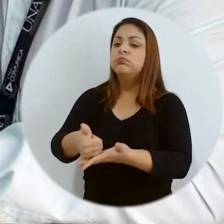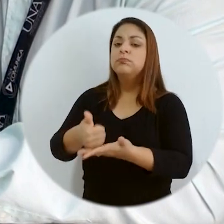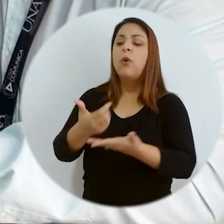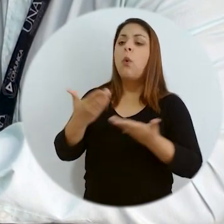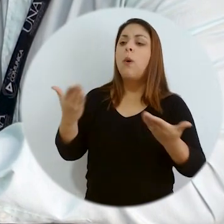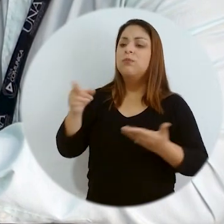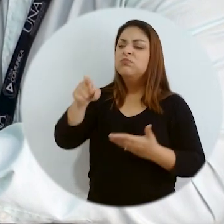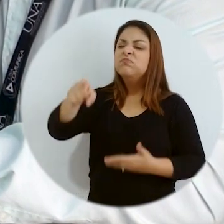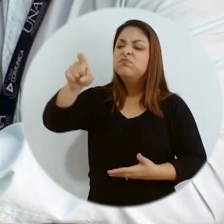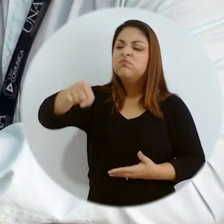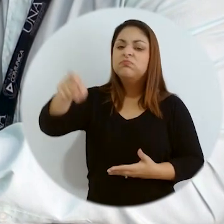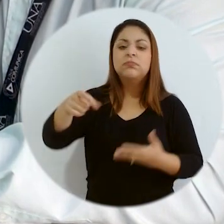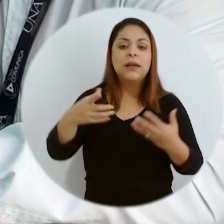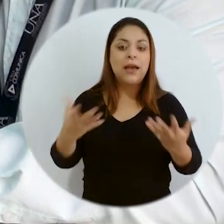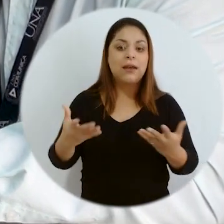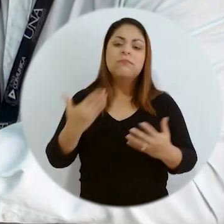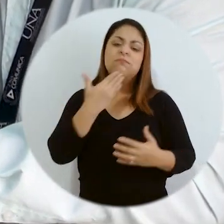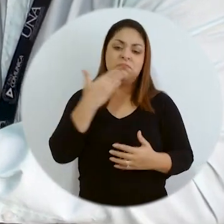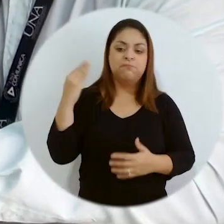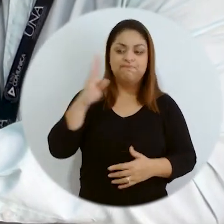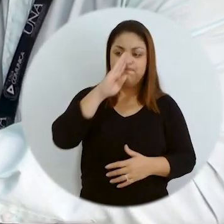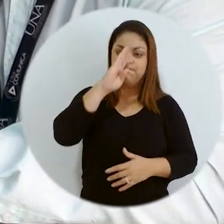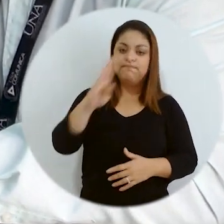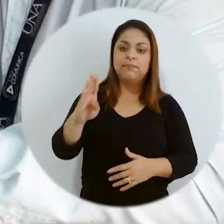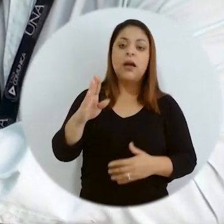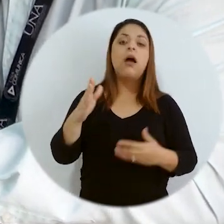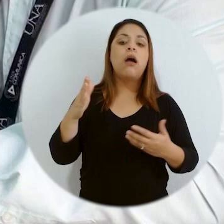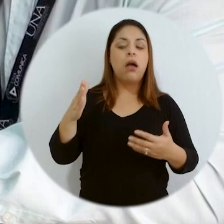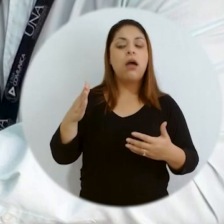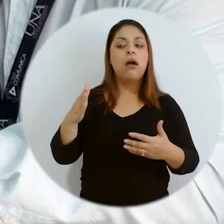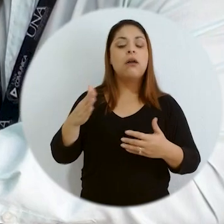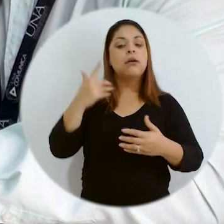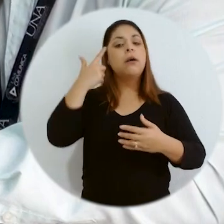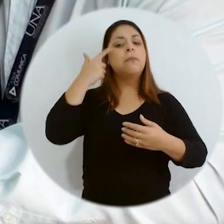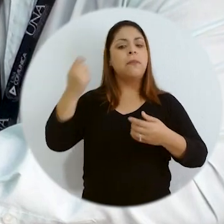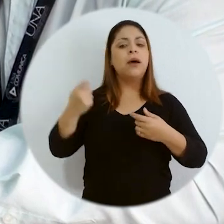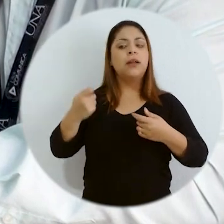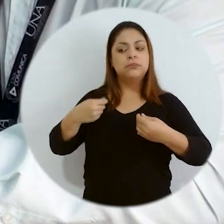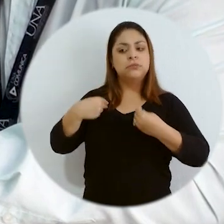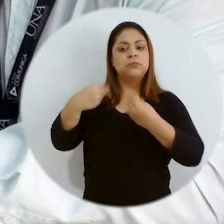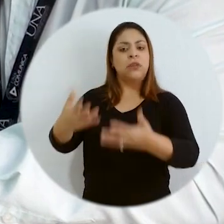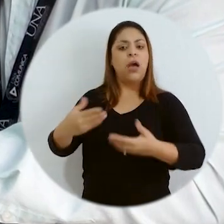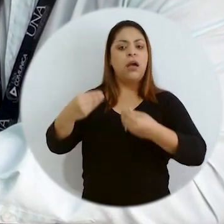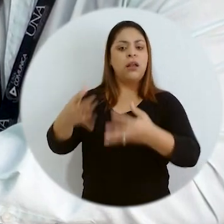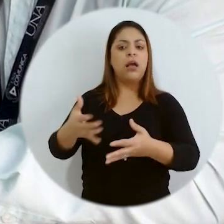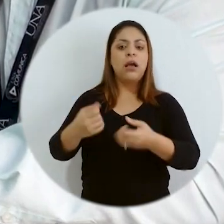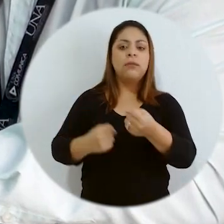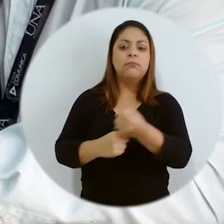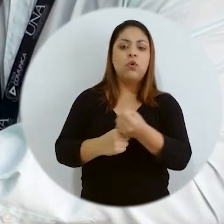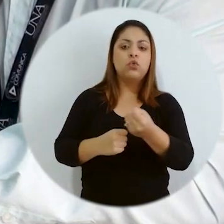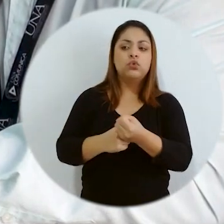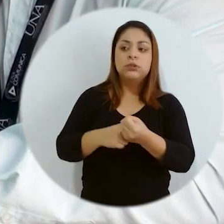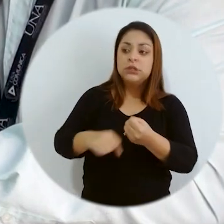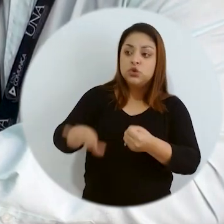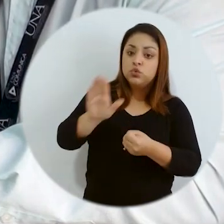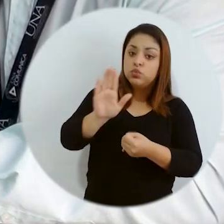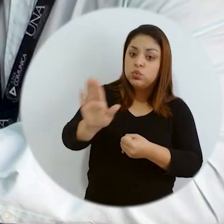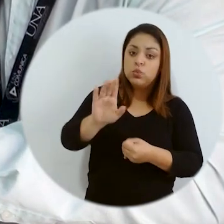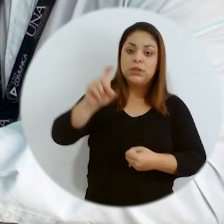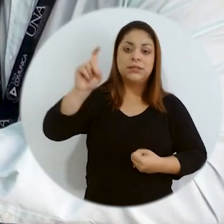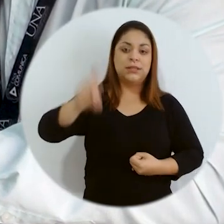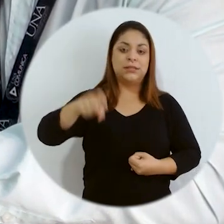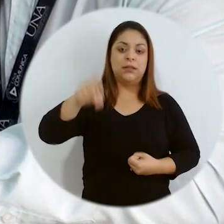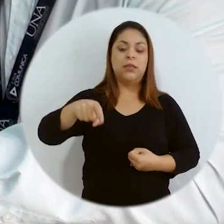ayudar, qué es lo que necesita, Claro. ¿verdad?, para entonces poder accionar los apoyos desde, ¿verdad?, la necesidad